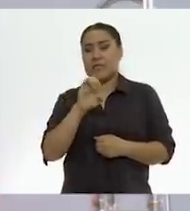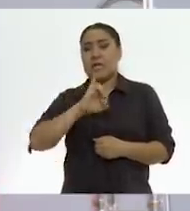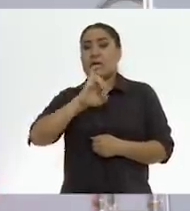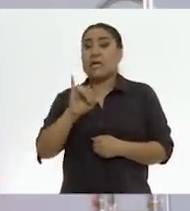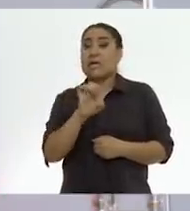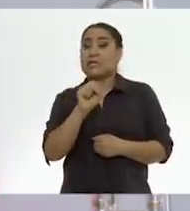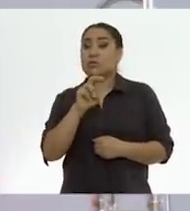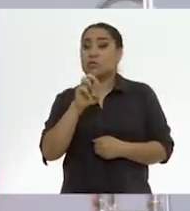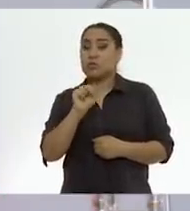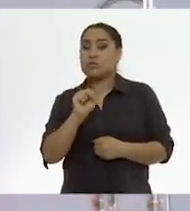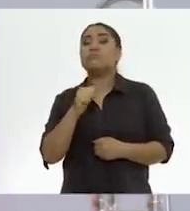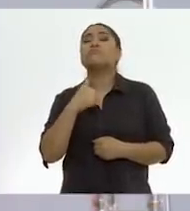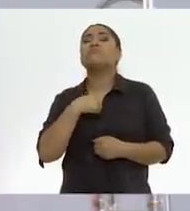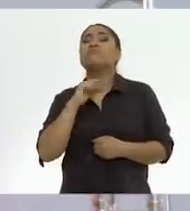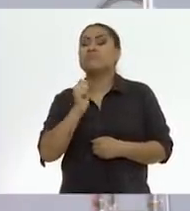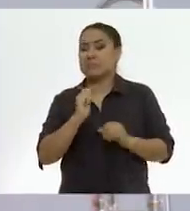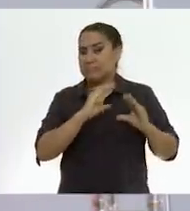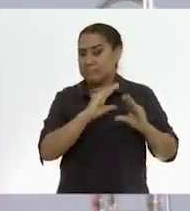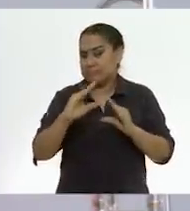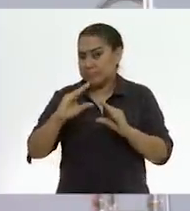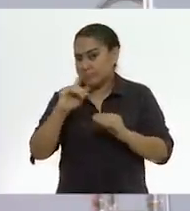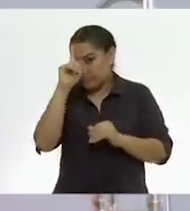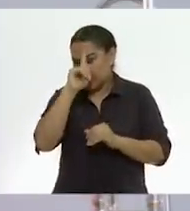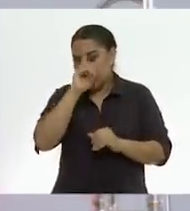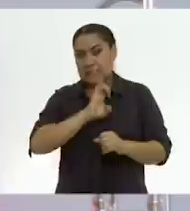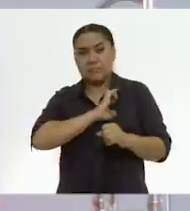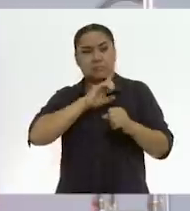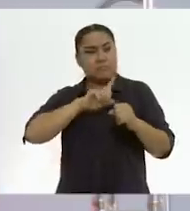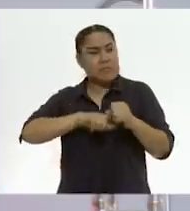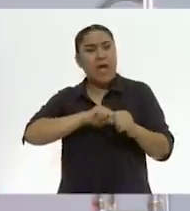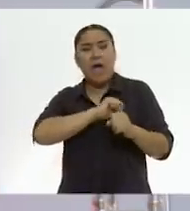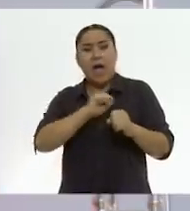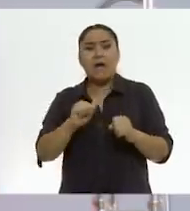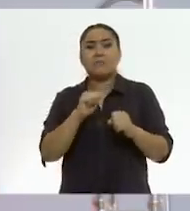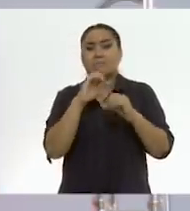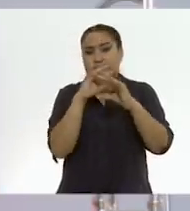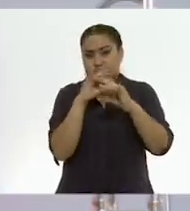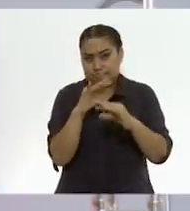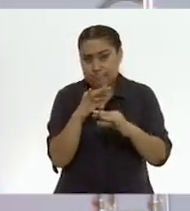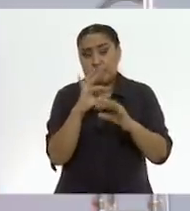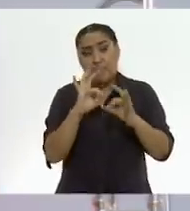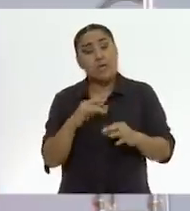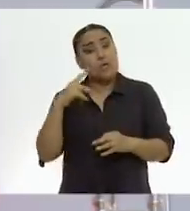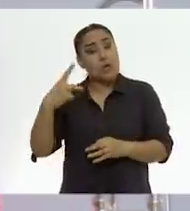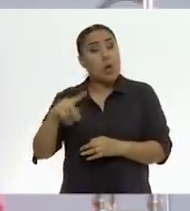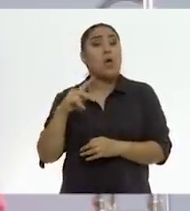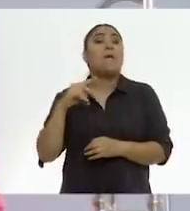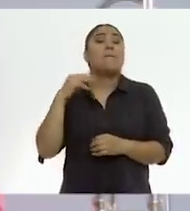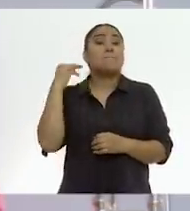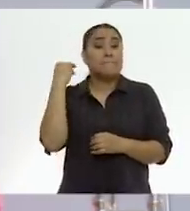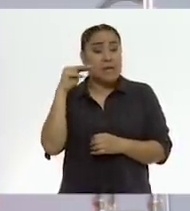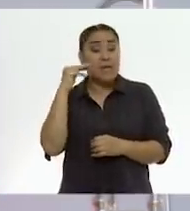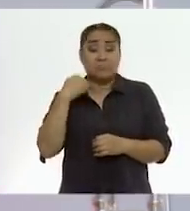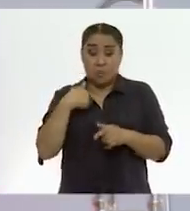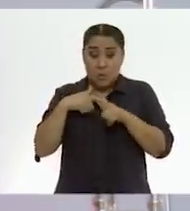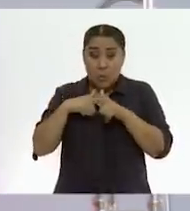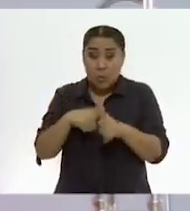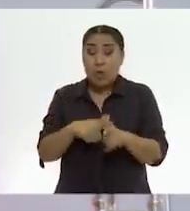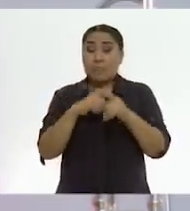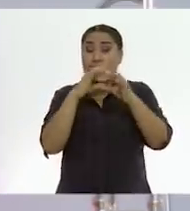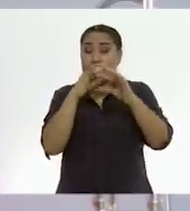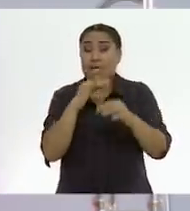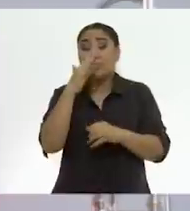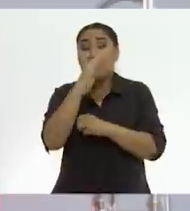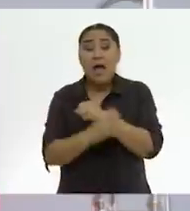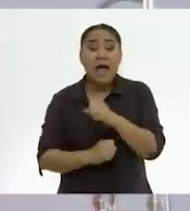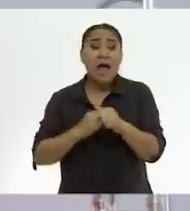Mendoza, soy asesor externo especializado en trompeta de la UNEM Michoacán. Llevo tocando la trompeta 5 años y